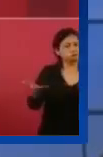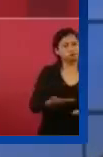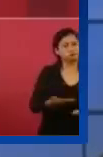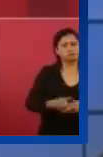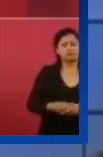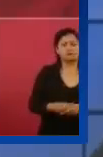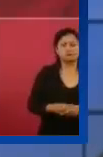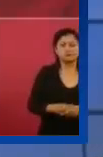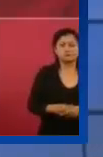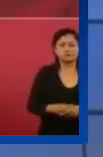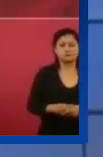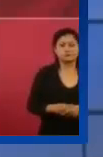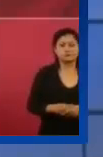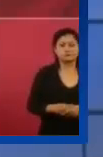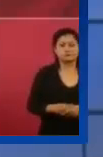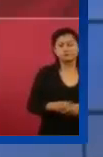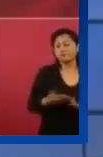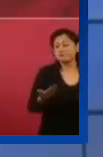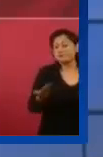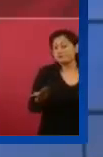¿recuerdan? Como incluso